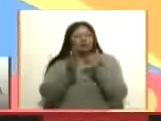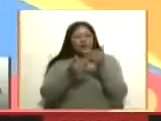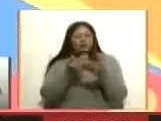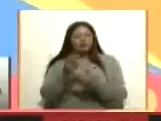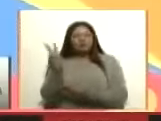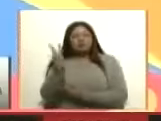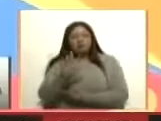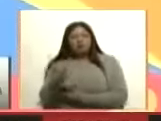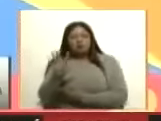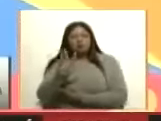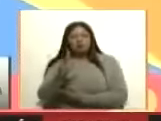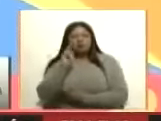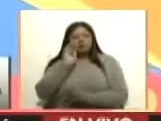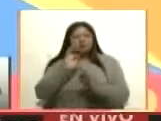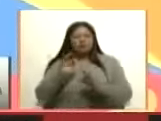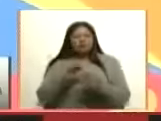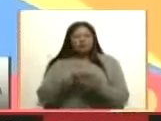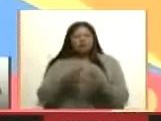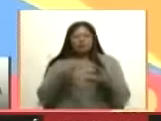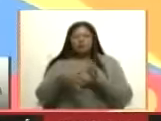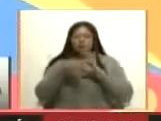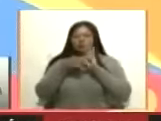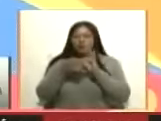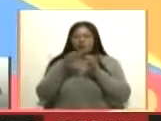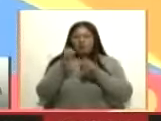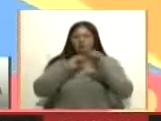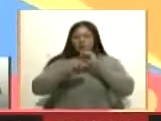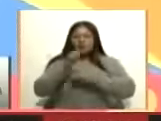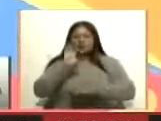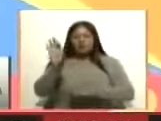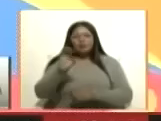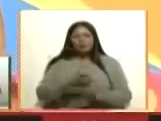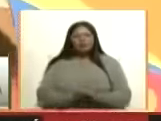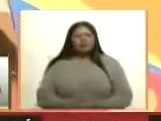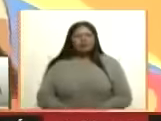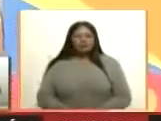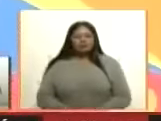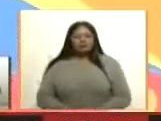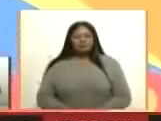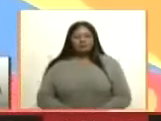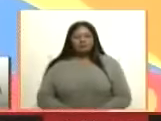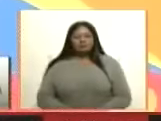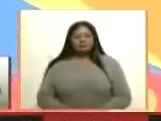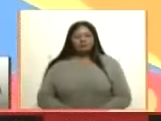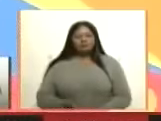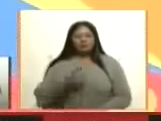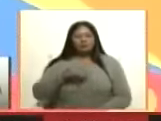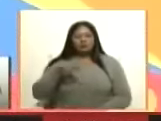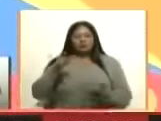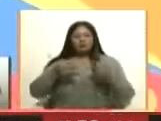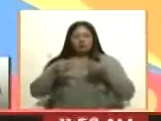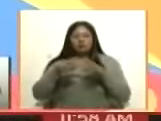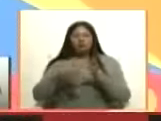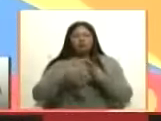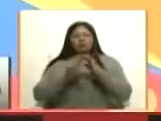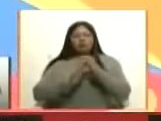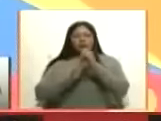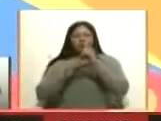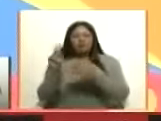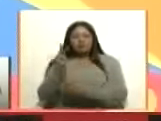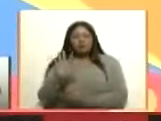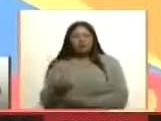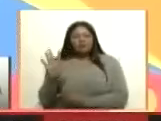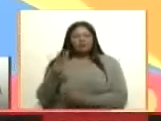venezolanas estamos Unidos en la defensa de nuestra Patria y por eso también desde acá desde el comando Venezuela todas debemos hacerle un